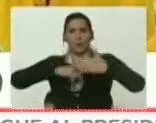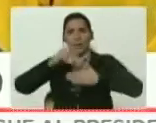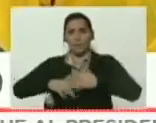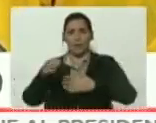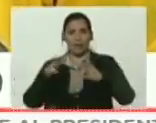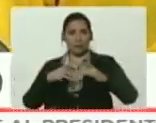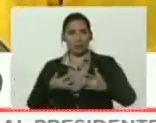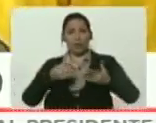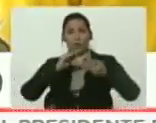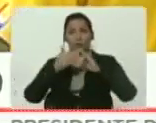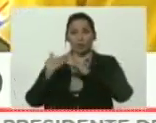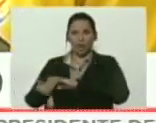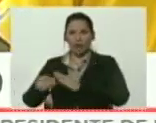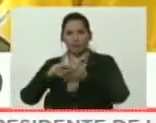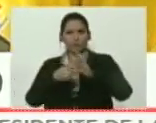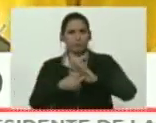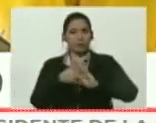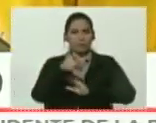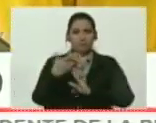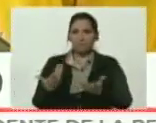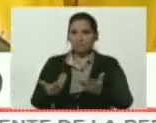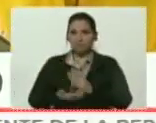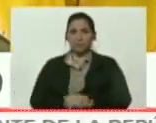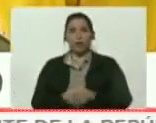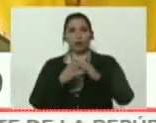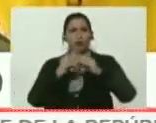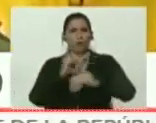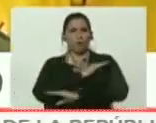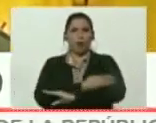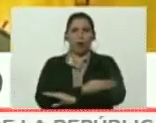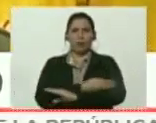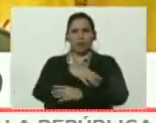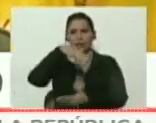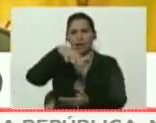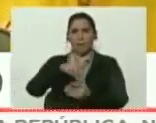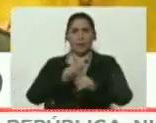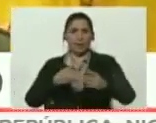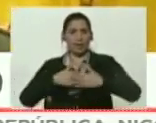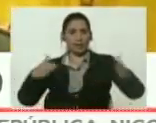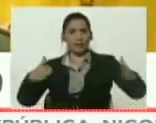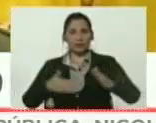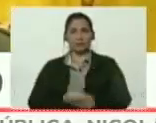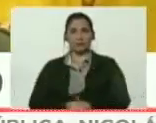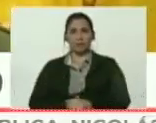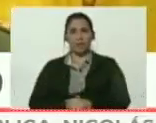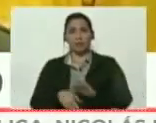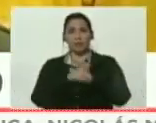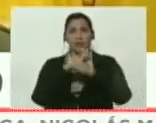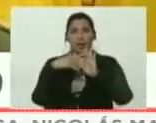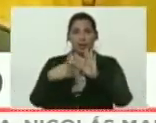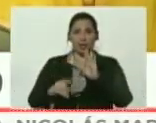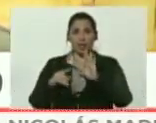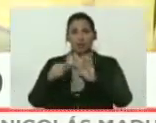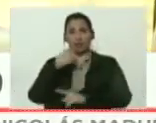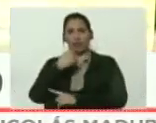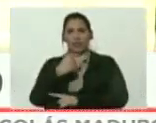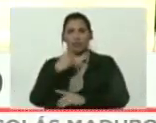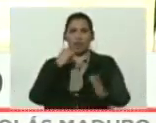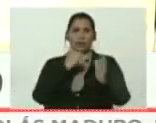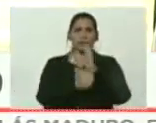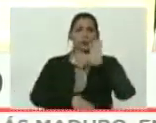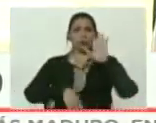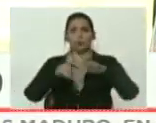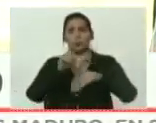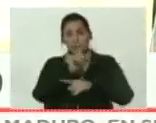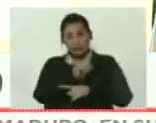Vacacional Comunitario. Es decir, presidente, toda la fuerza del Estado para garantizar lo que es un derecho, establecido así en el artículo 111 de